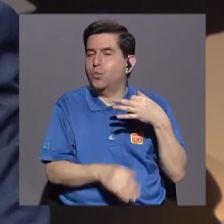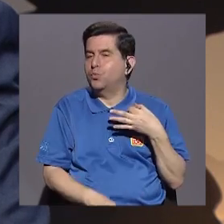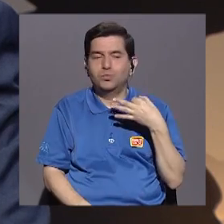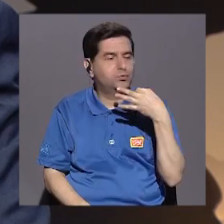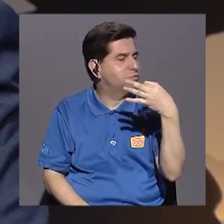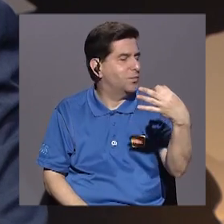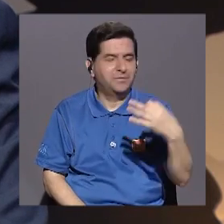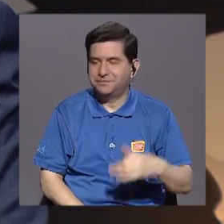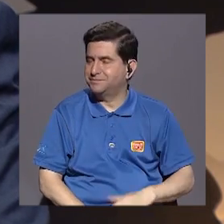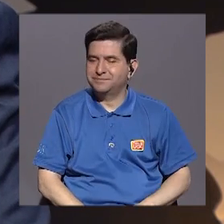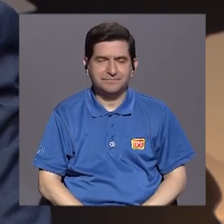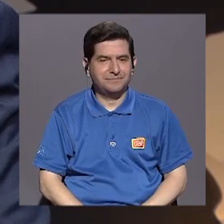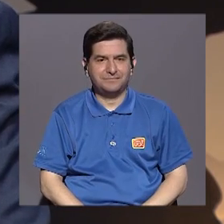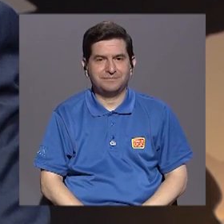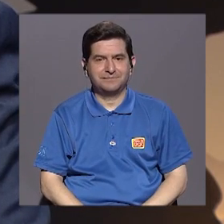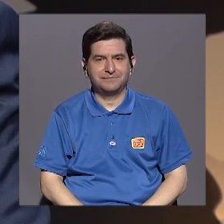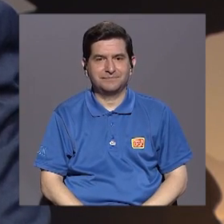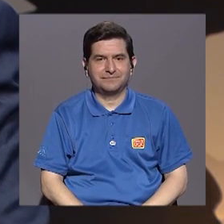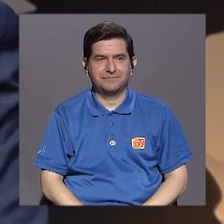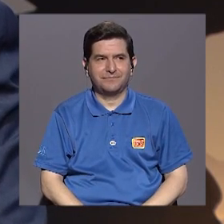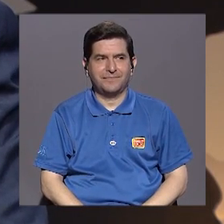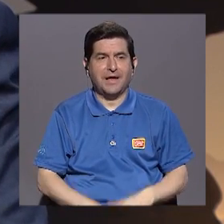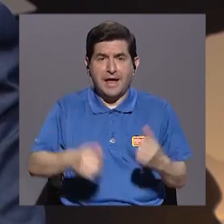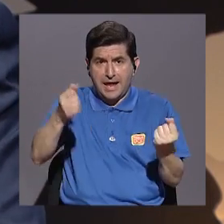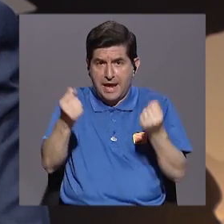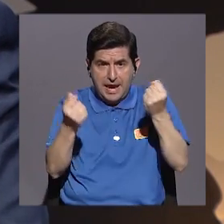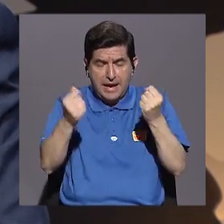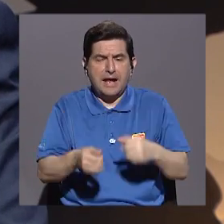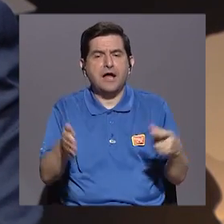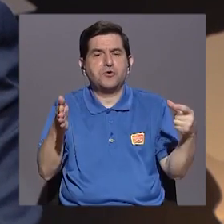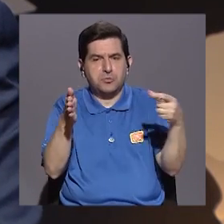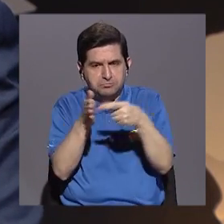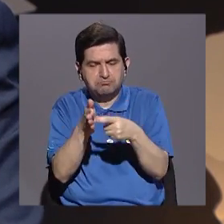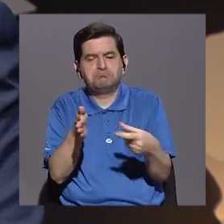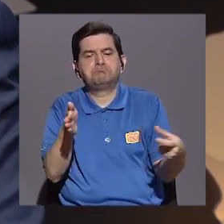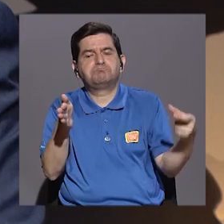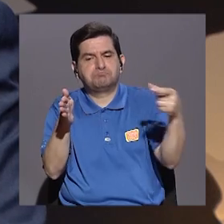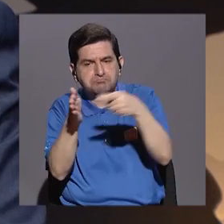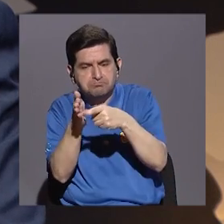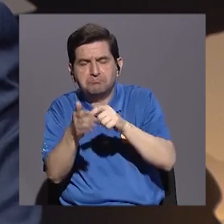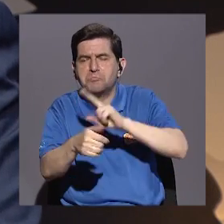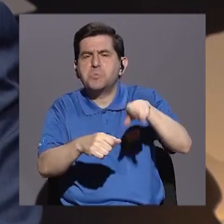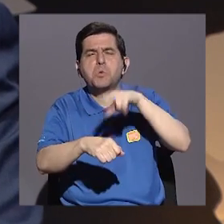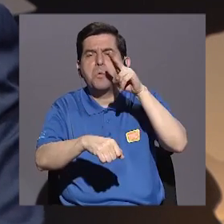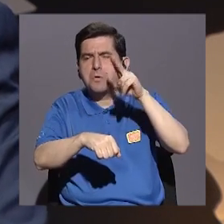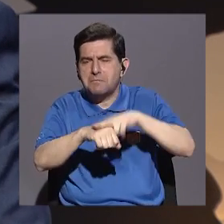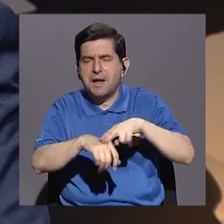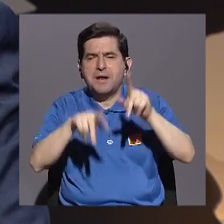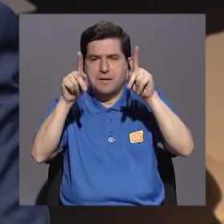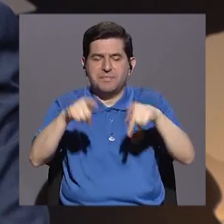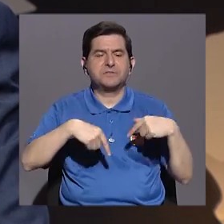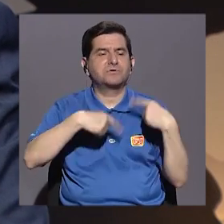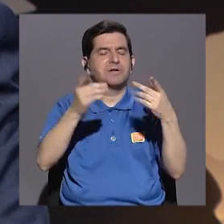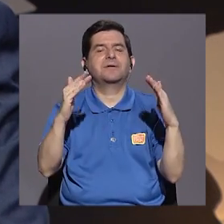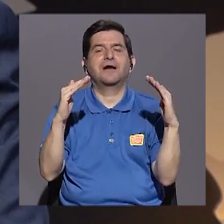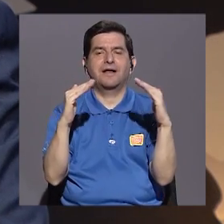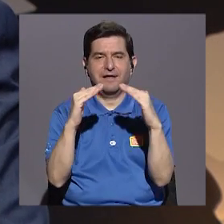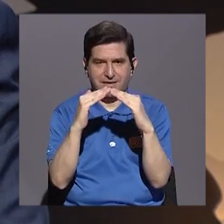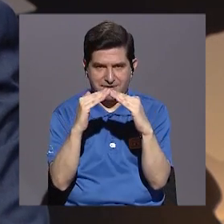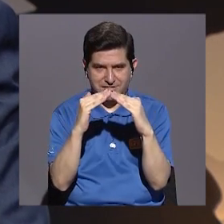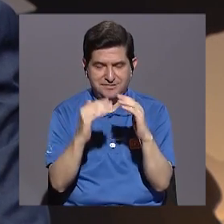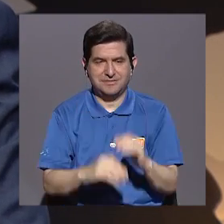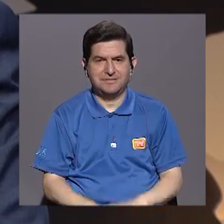cotidiano el vehículo se va a estar conectando típicamente cuando los usuarios regresan a casa